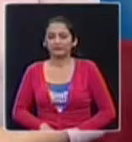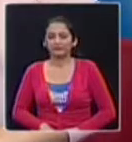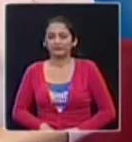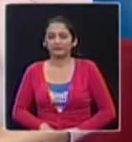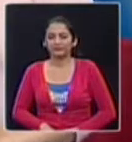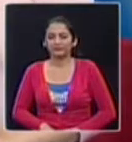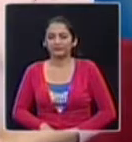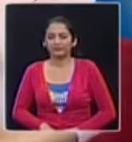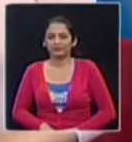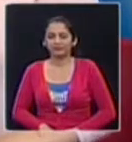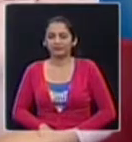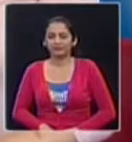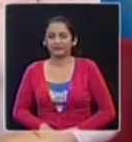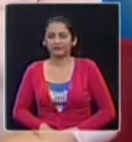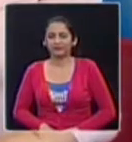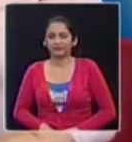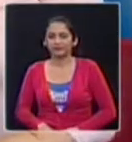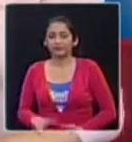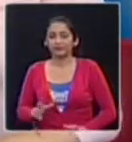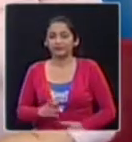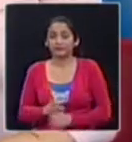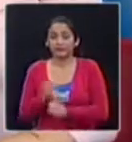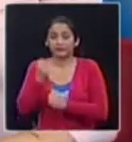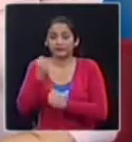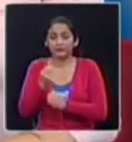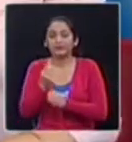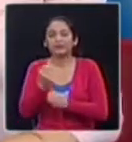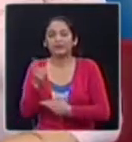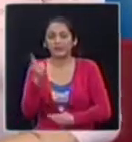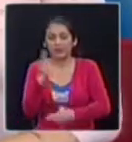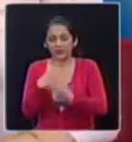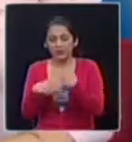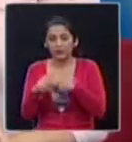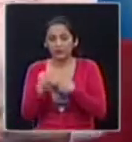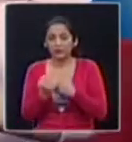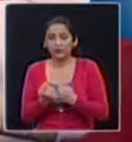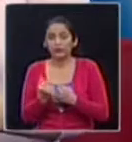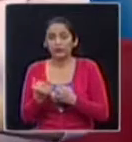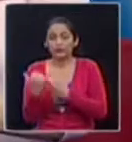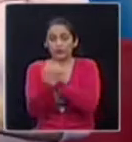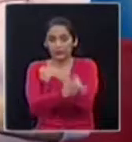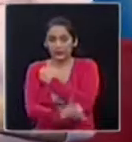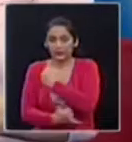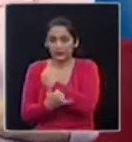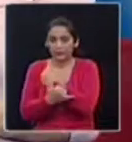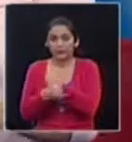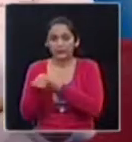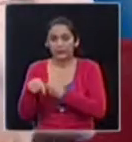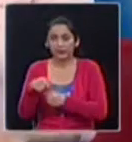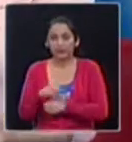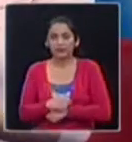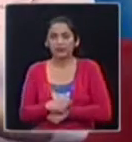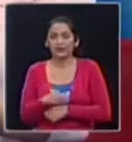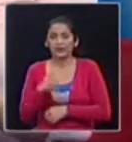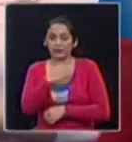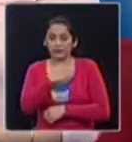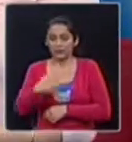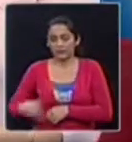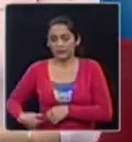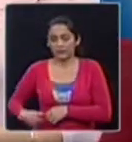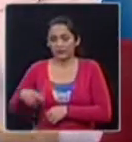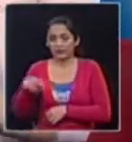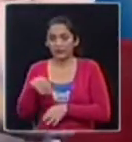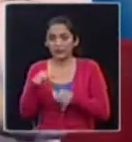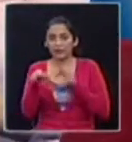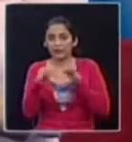El presidente ejecutivo de la Federación Ecuatoriana de Exportadores, Daniel Legarda, señaló que la reducción del IVA y la eliminación de las